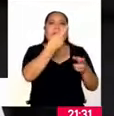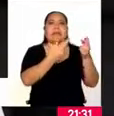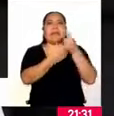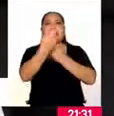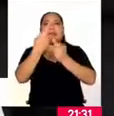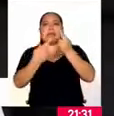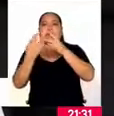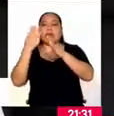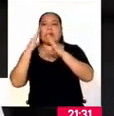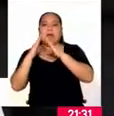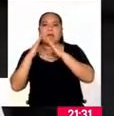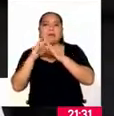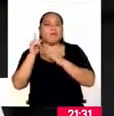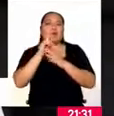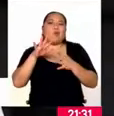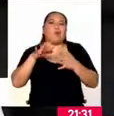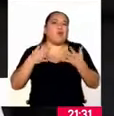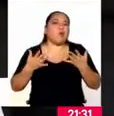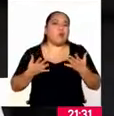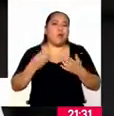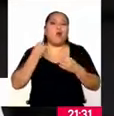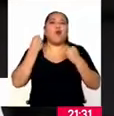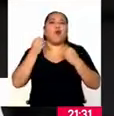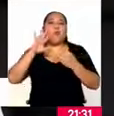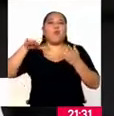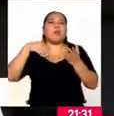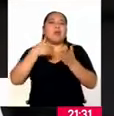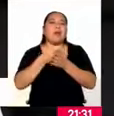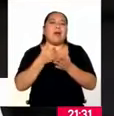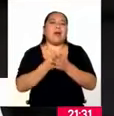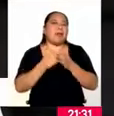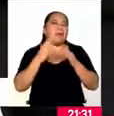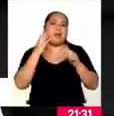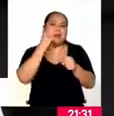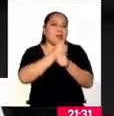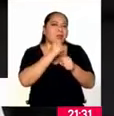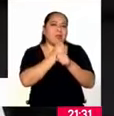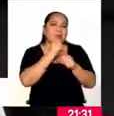porque no encontraban una forma de llegar a sus centros laborales.